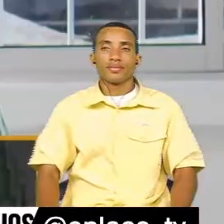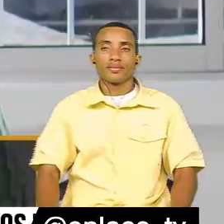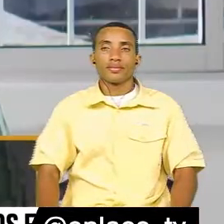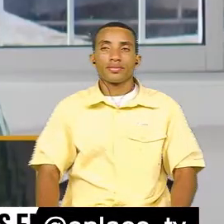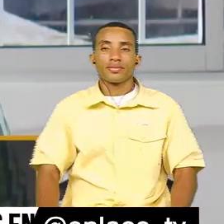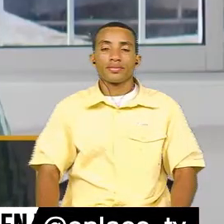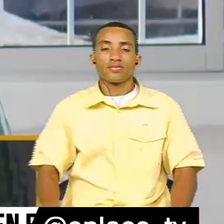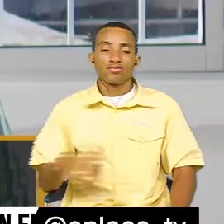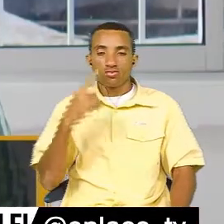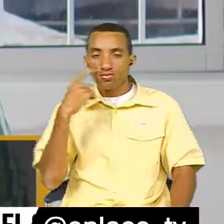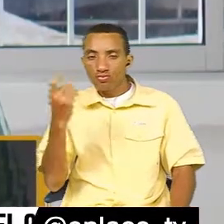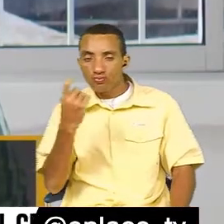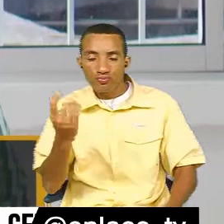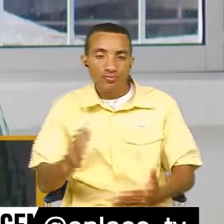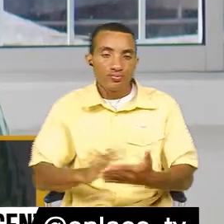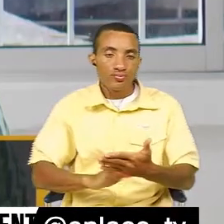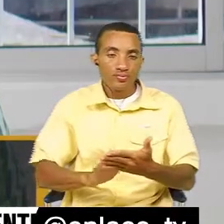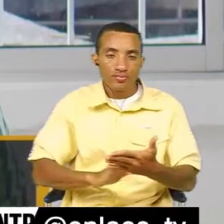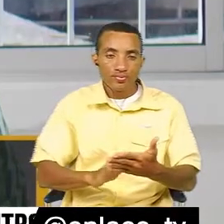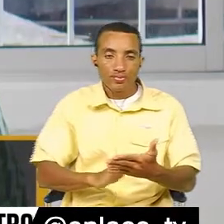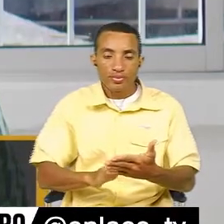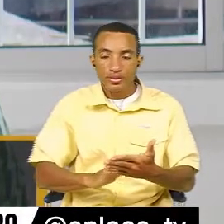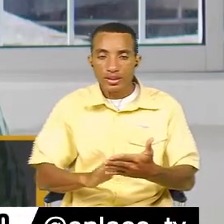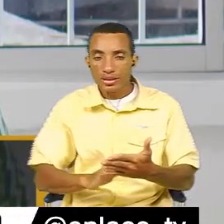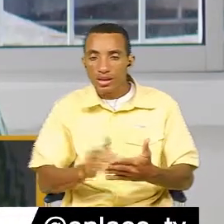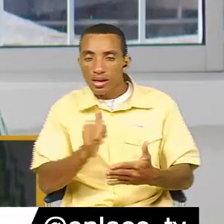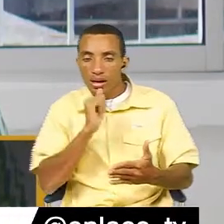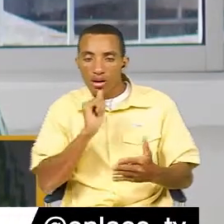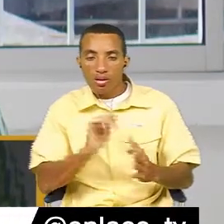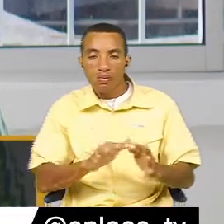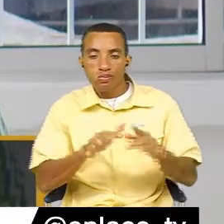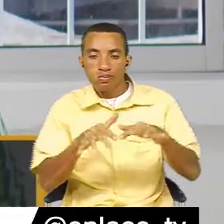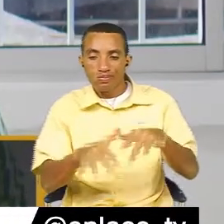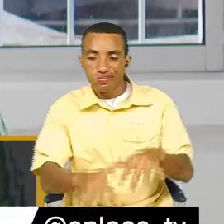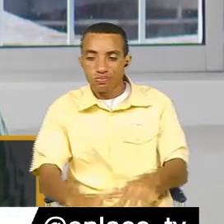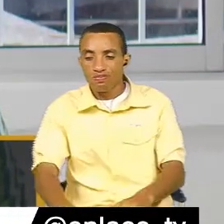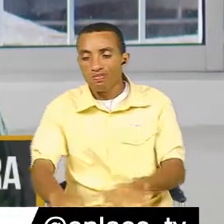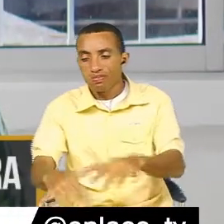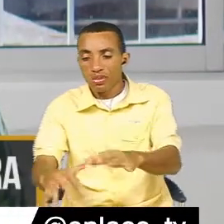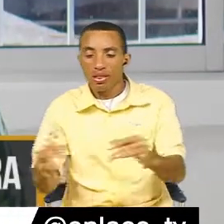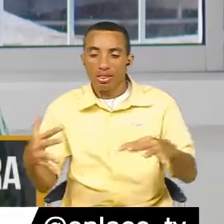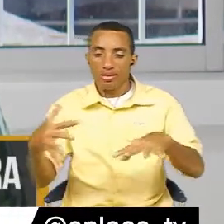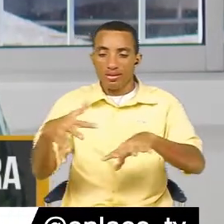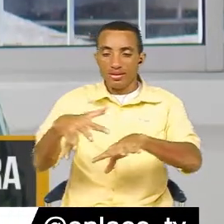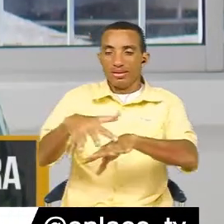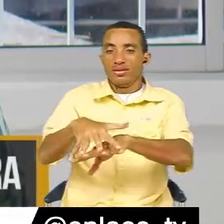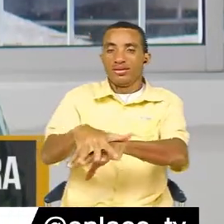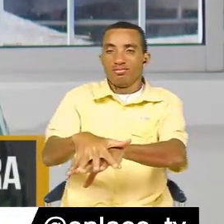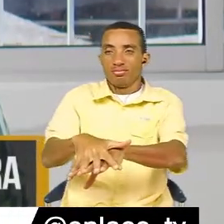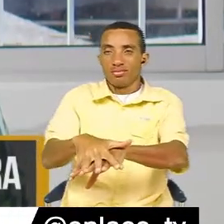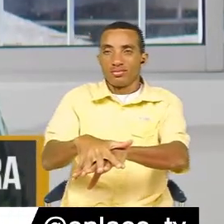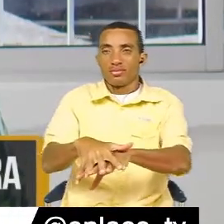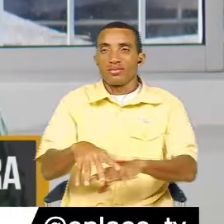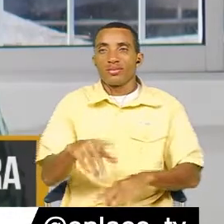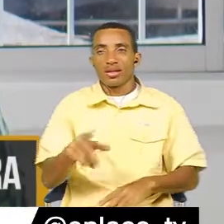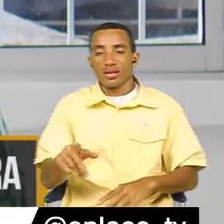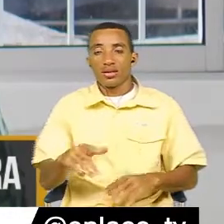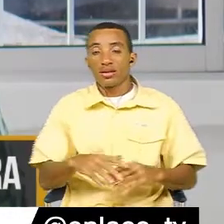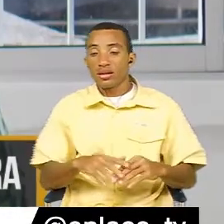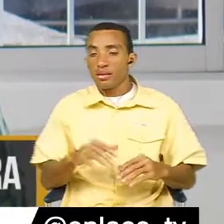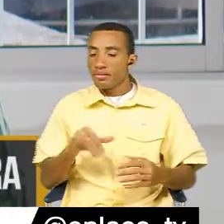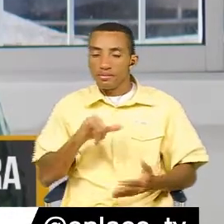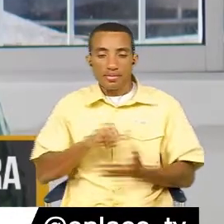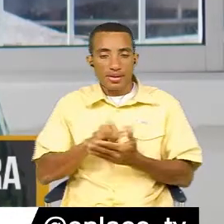Buscar alternativas de solución para evitar el vertimiento de las aguas residuales que están siendo vertidas